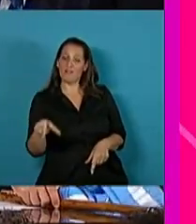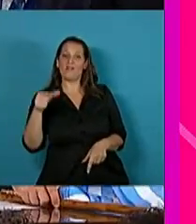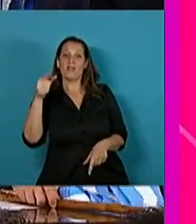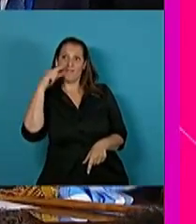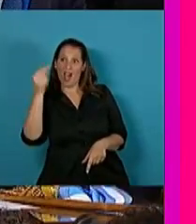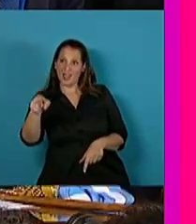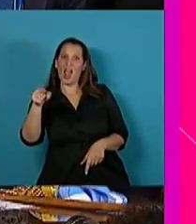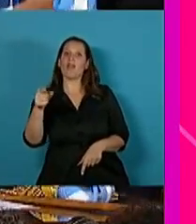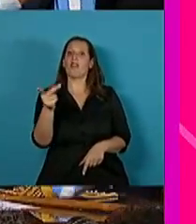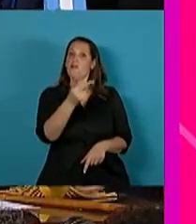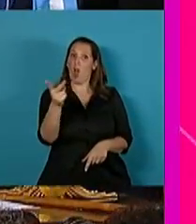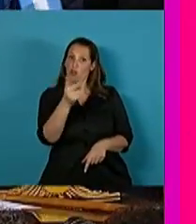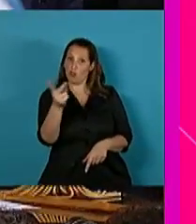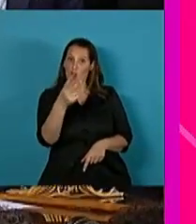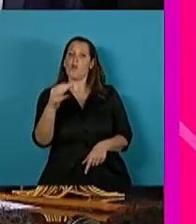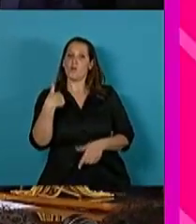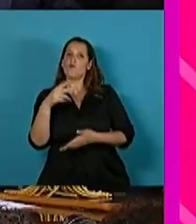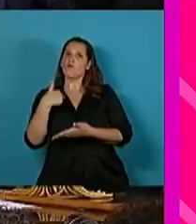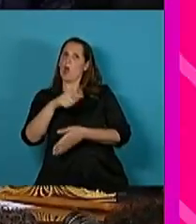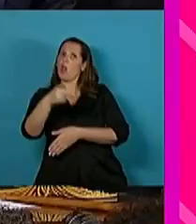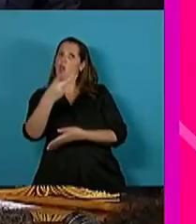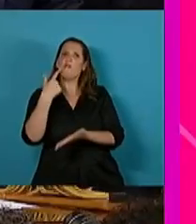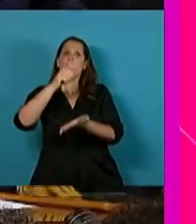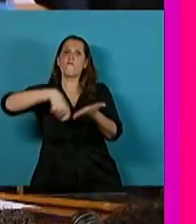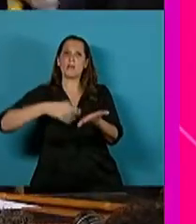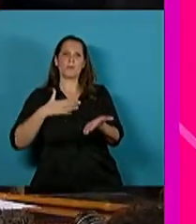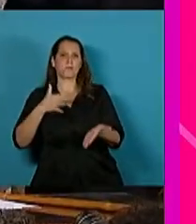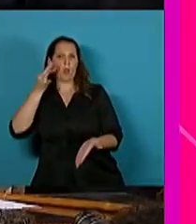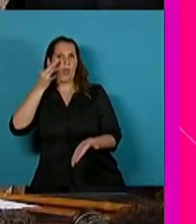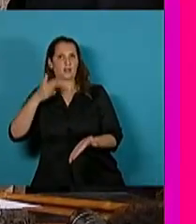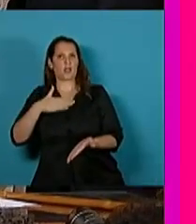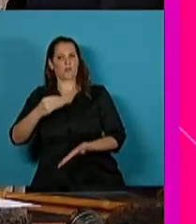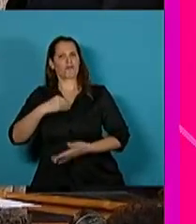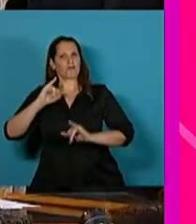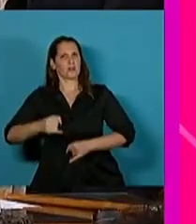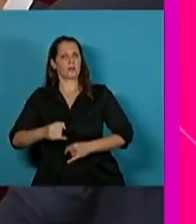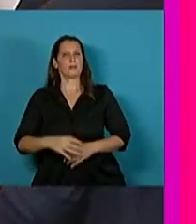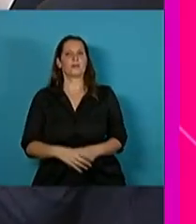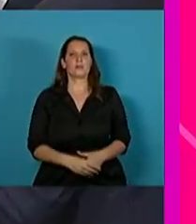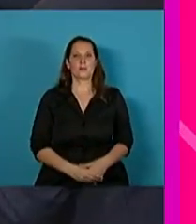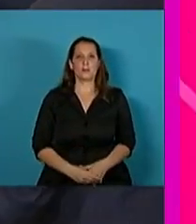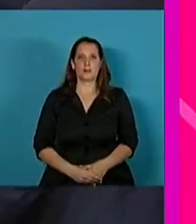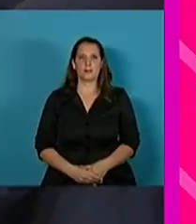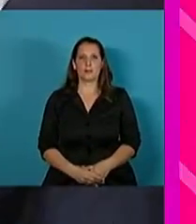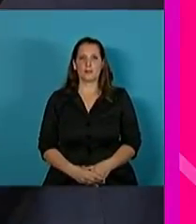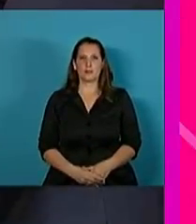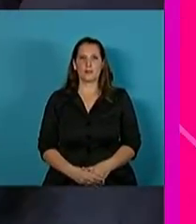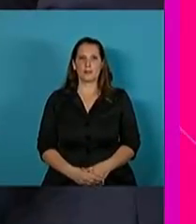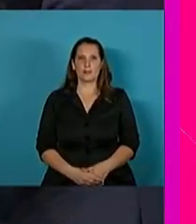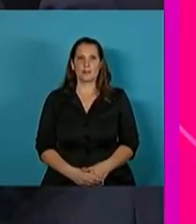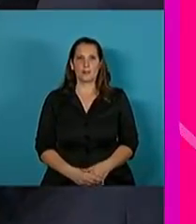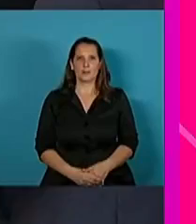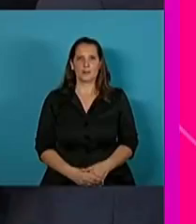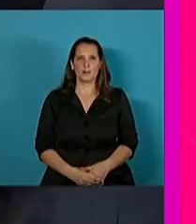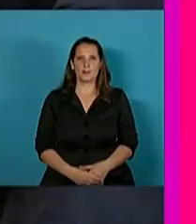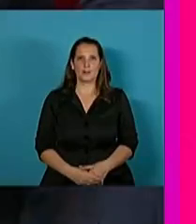del presidente me pareció bastante interesante. Volvemos a las cadenas también. ¿Cuál, querido? No, no sé si a las cadenas. ¿Entrante? Pero es necesario comunicar el gobernado con el gobernante. Sí.